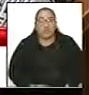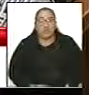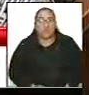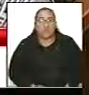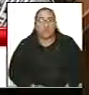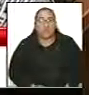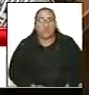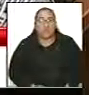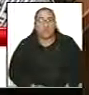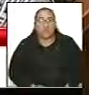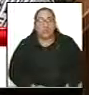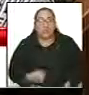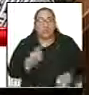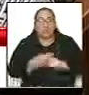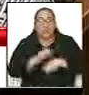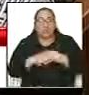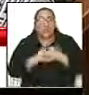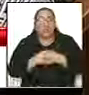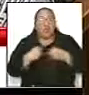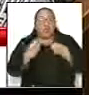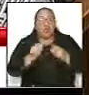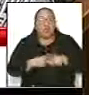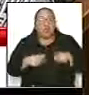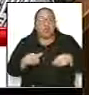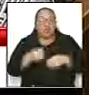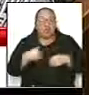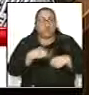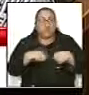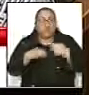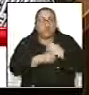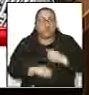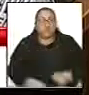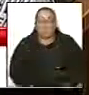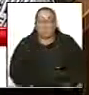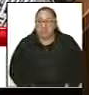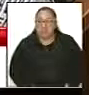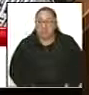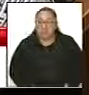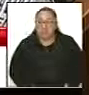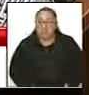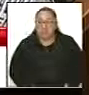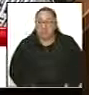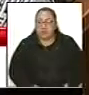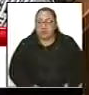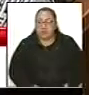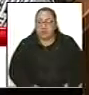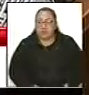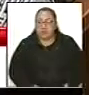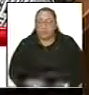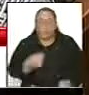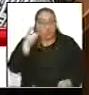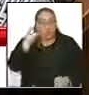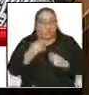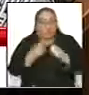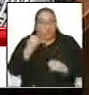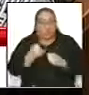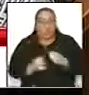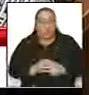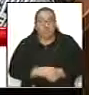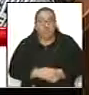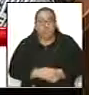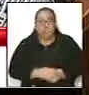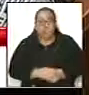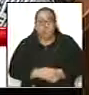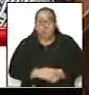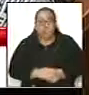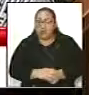topografía que tiene, digamos, y la orografía que tiene nuestro país. Es por eso que se pensó como solución de última milla, es decir, para llegar hasta el